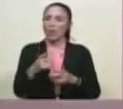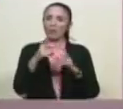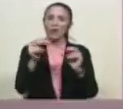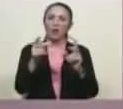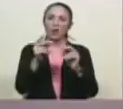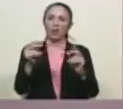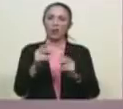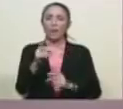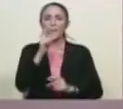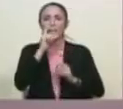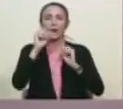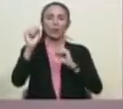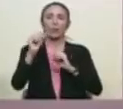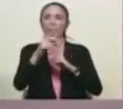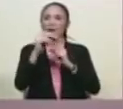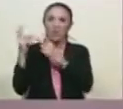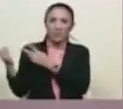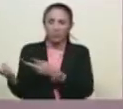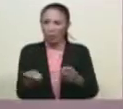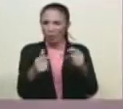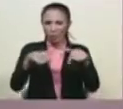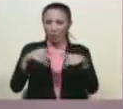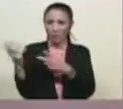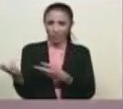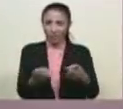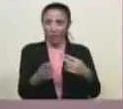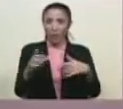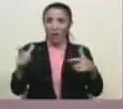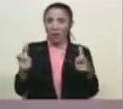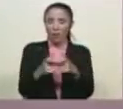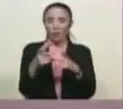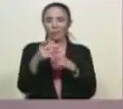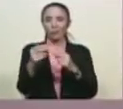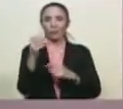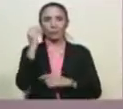dijo, Maduro no está invitado a la cumbre.